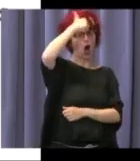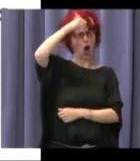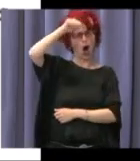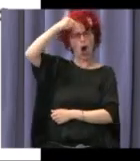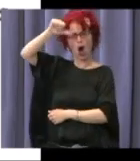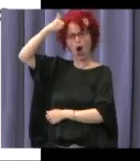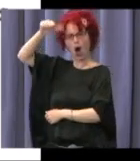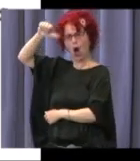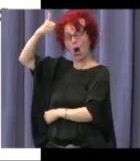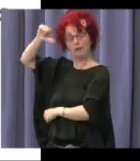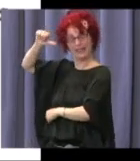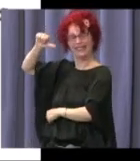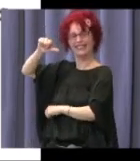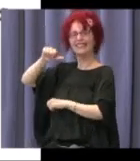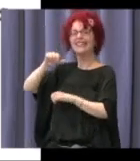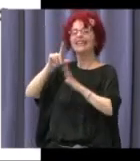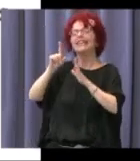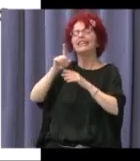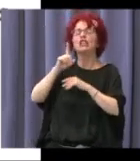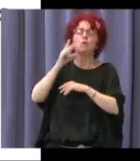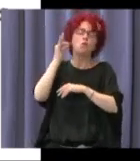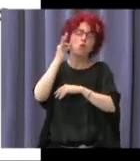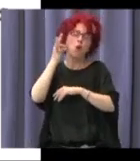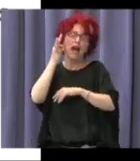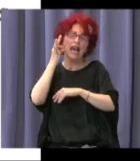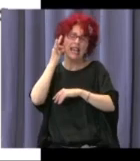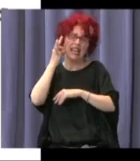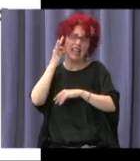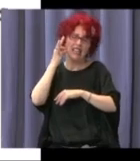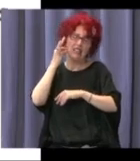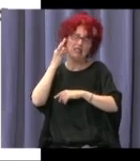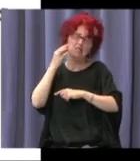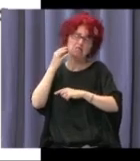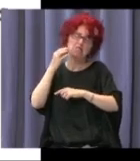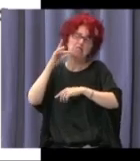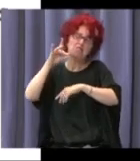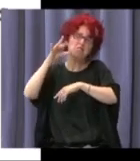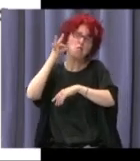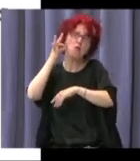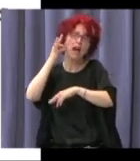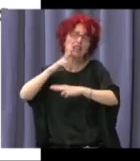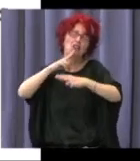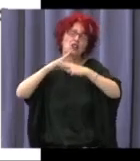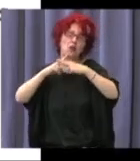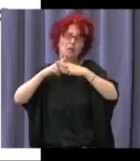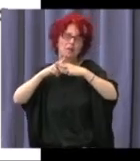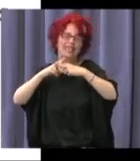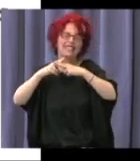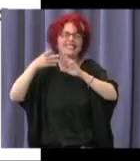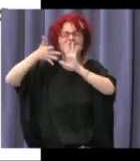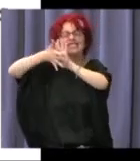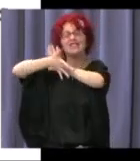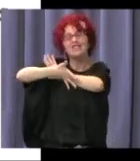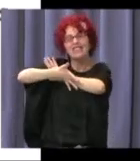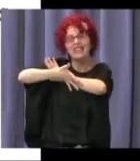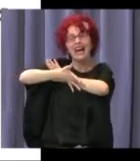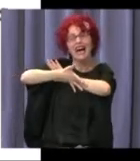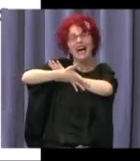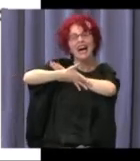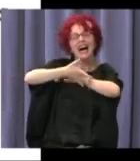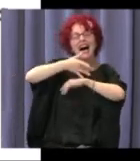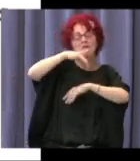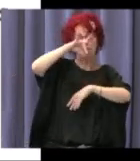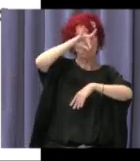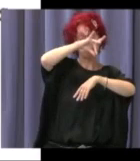para referirse a las mujeres que ocupaban ese cargo. El femenino designaba entonces a la esposa del hombre que